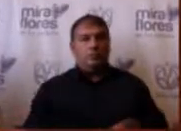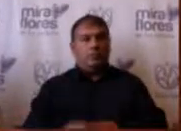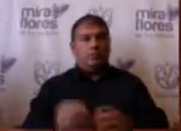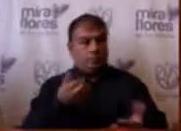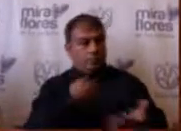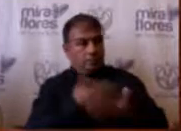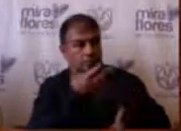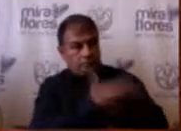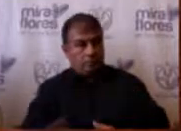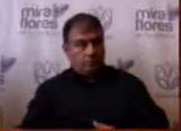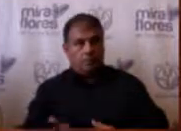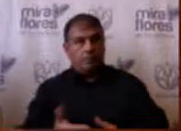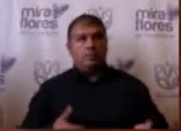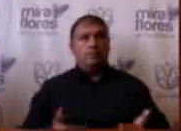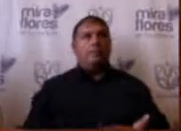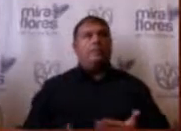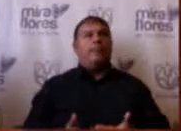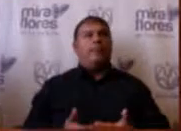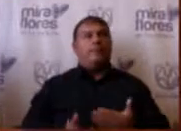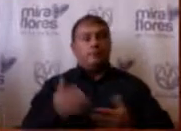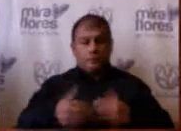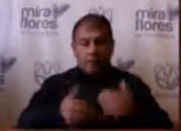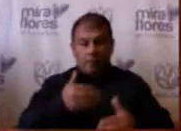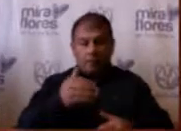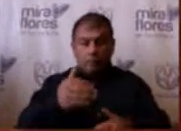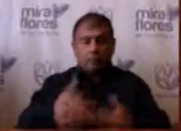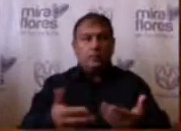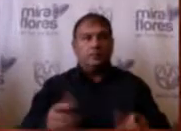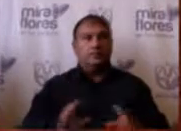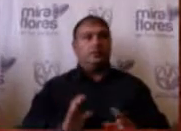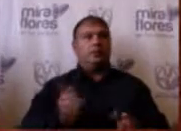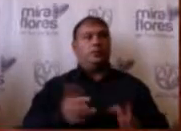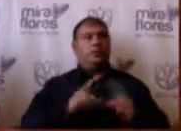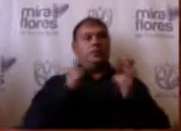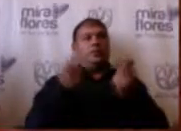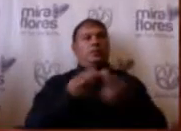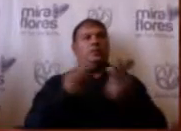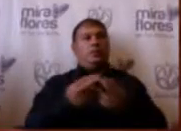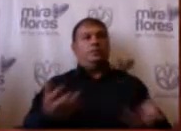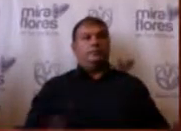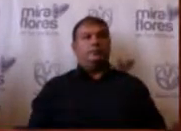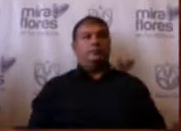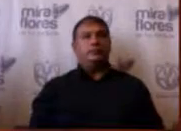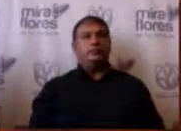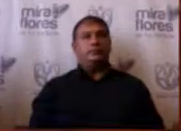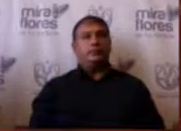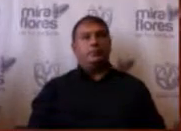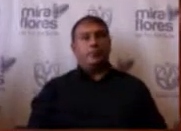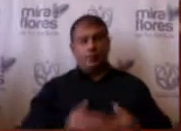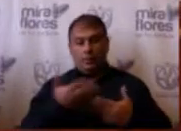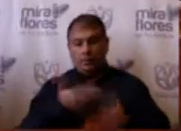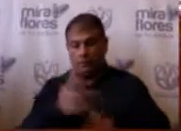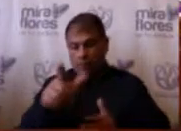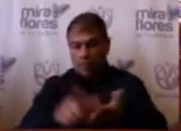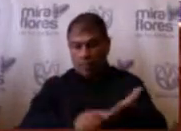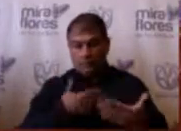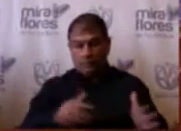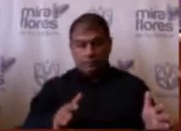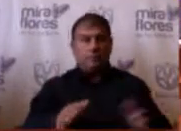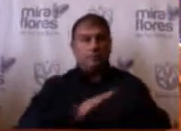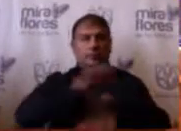bienvenida vamos a proceder entonces ahora sí con la sesión en sí mismo después de haber pasado la lista